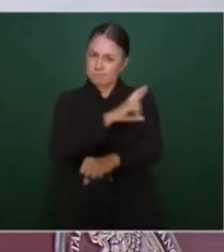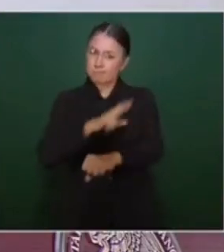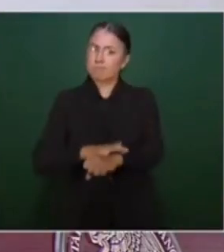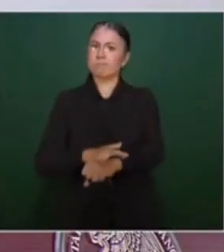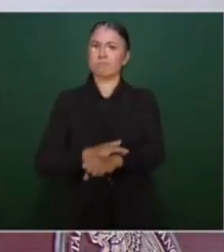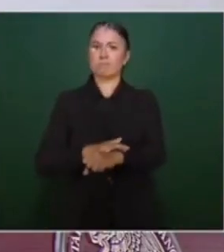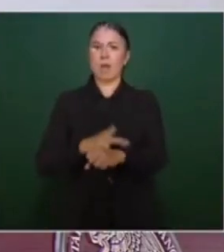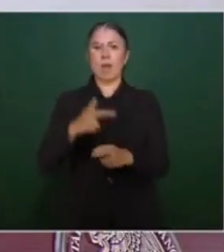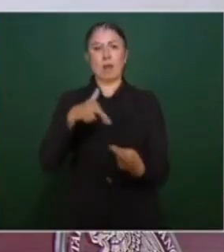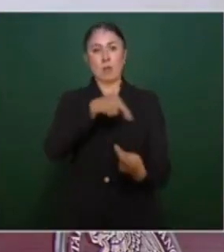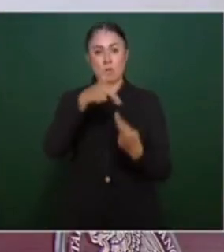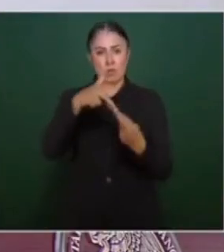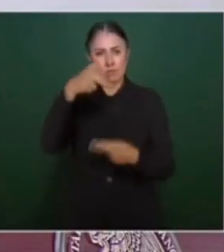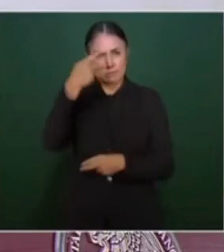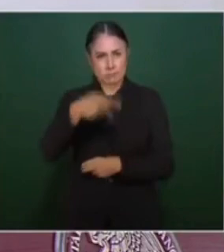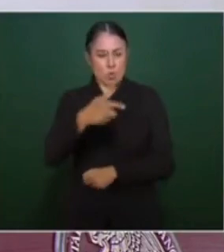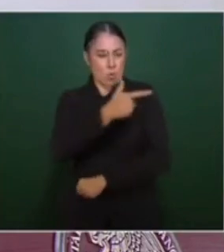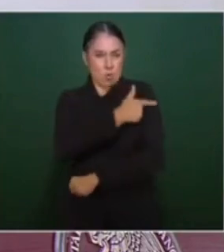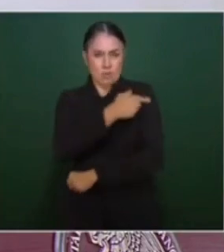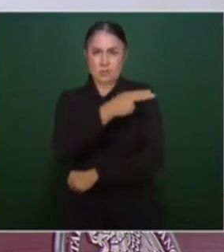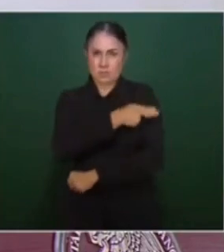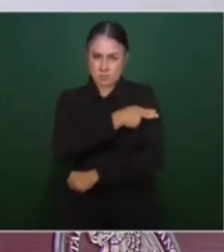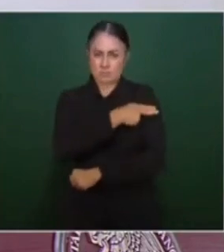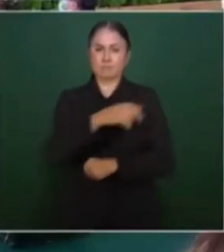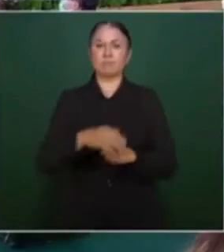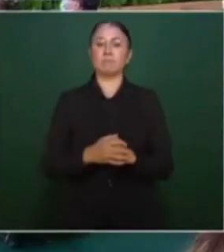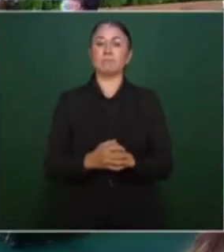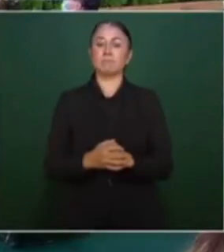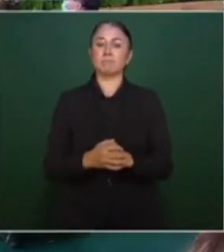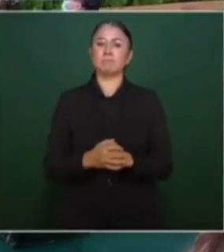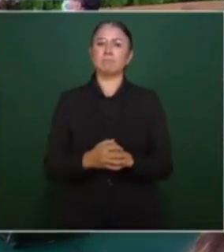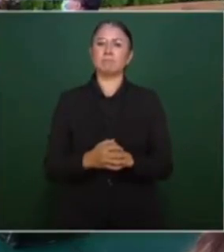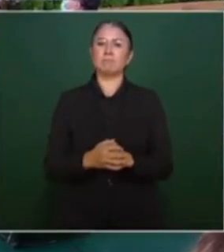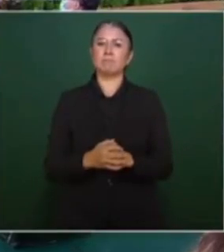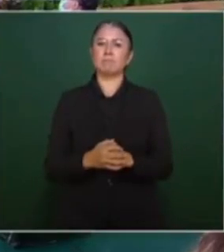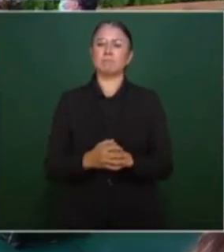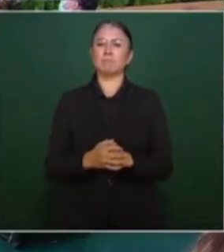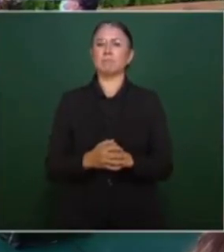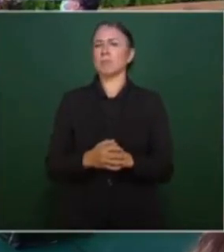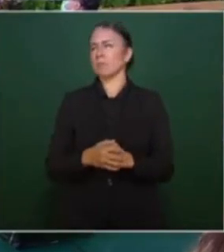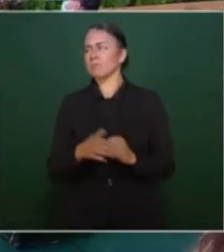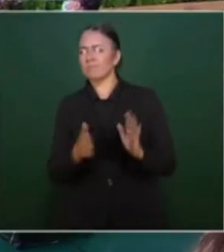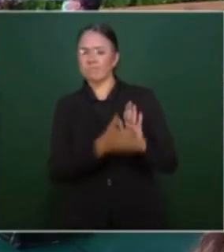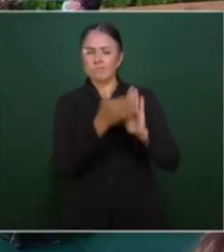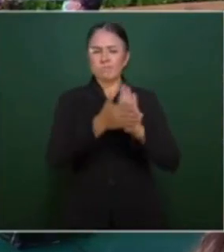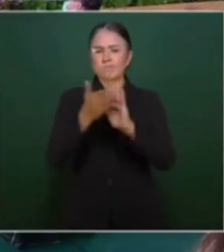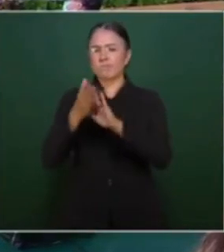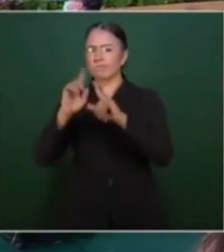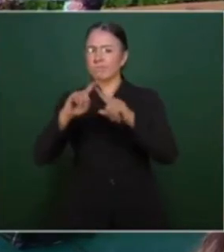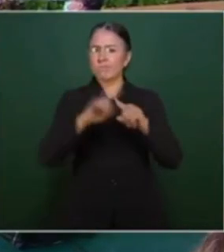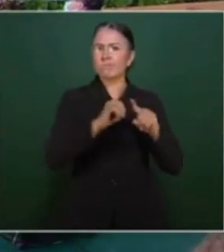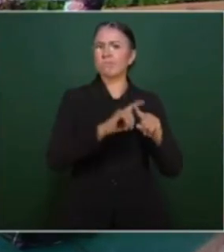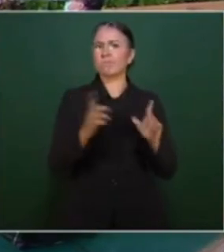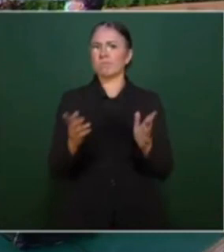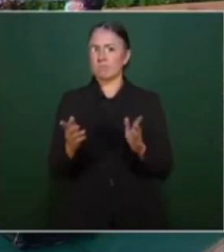regionales de la Guardia Nacional. En cuanto a la construcción de las compañías de Guardia Nacional, en el